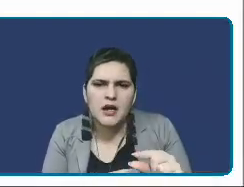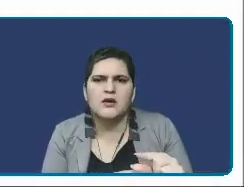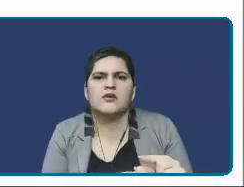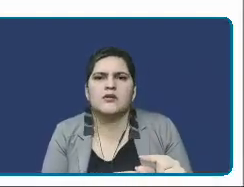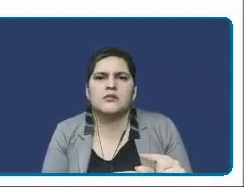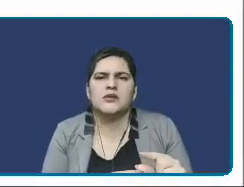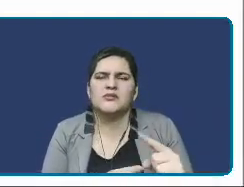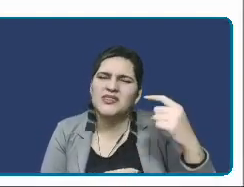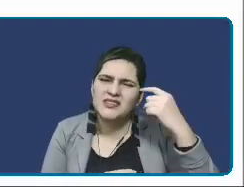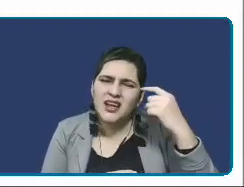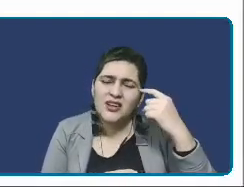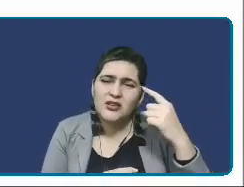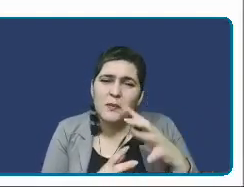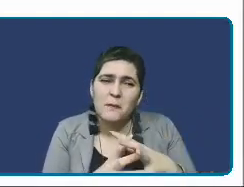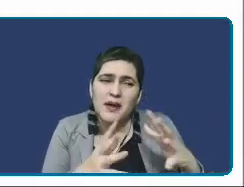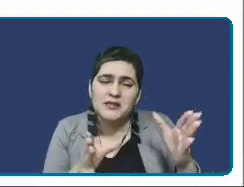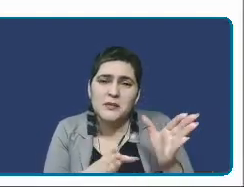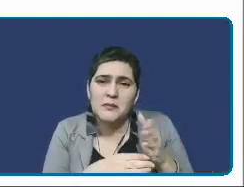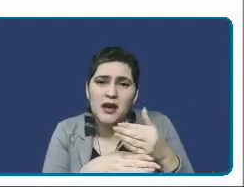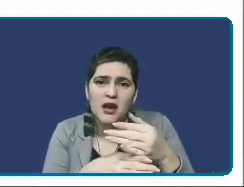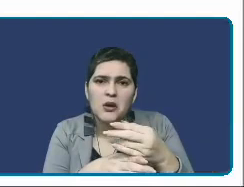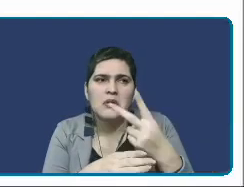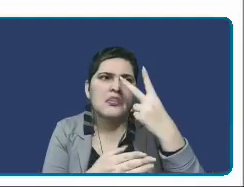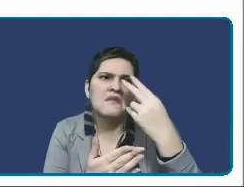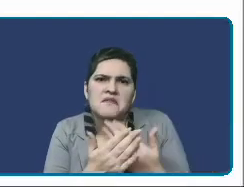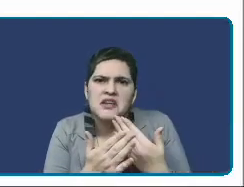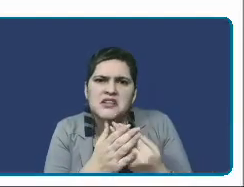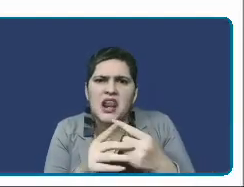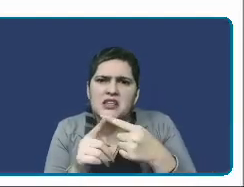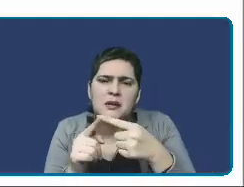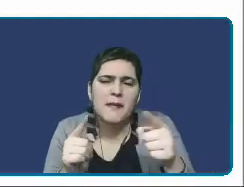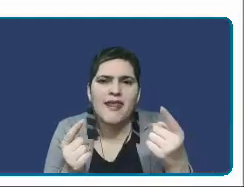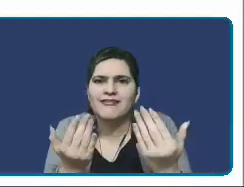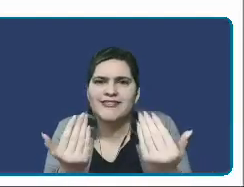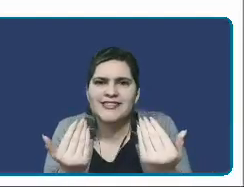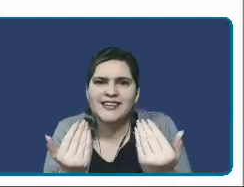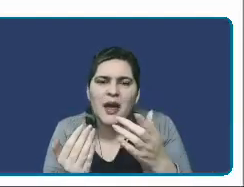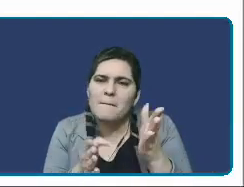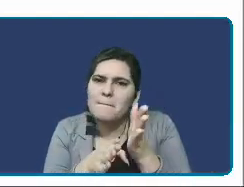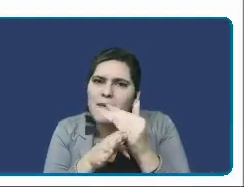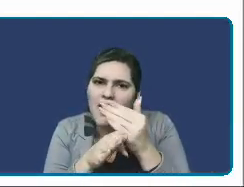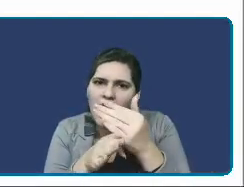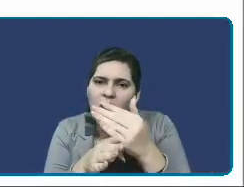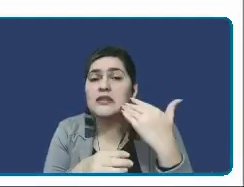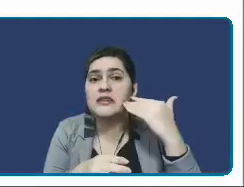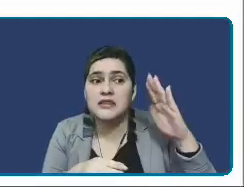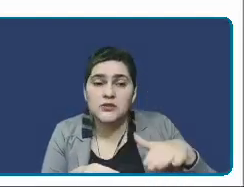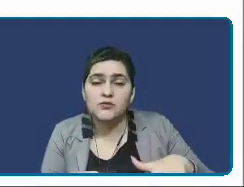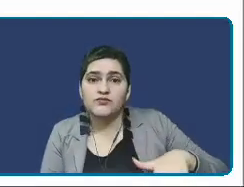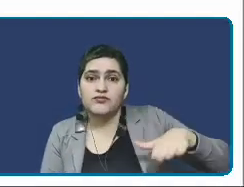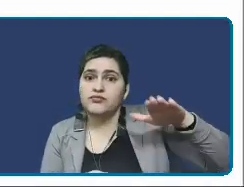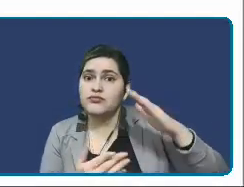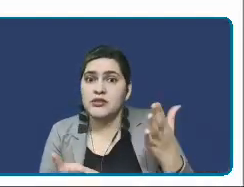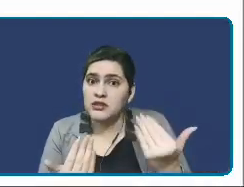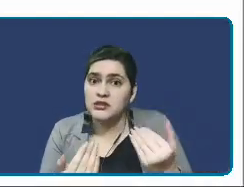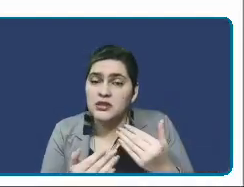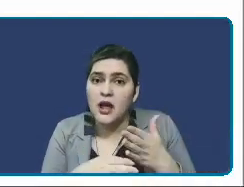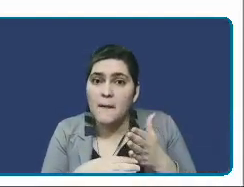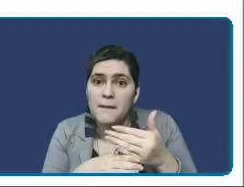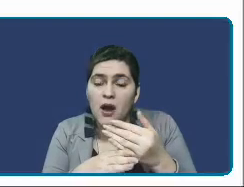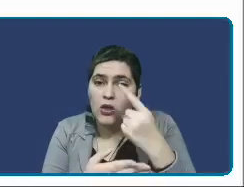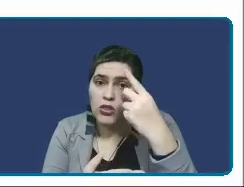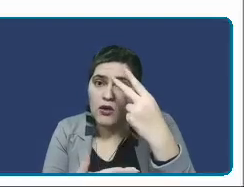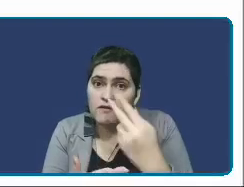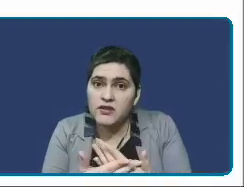gran cantidad son 2 veces a la semana y es lo que yo necesito. O sea, un niño en crecimiento necesita consumir esa cantidad porque ahí están esos